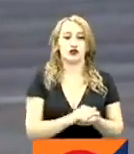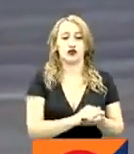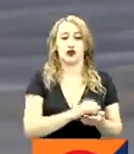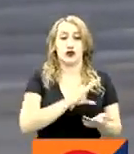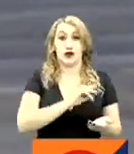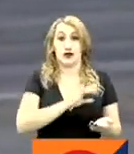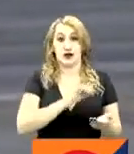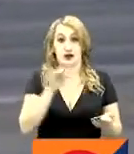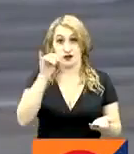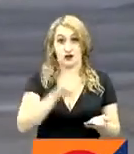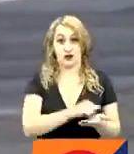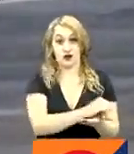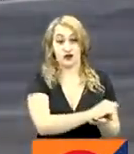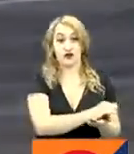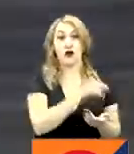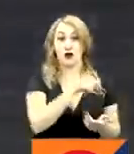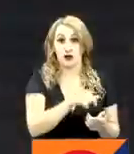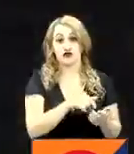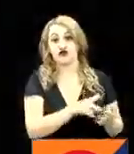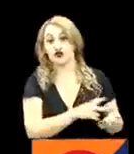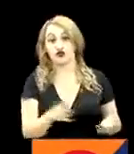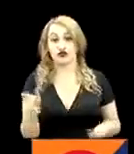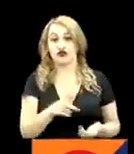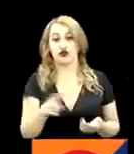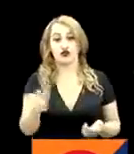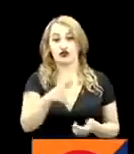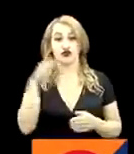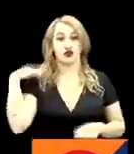allí iremos por tierra o en aventura